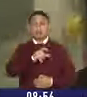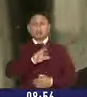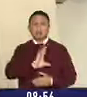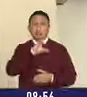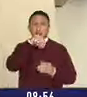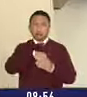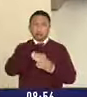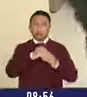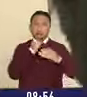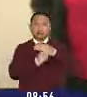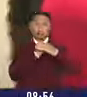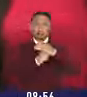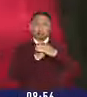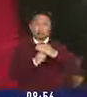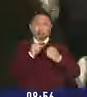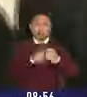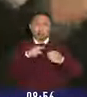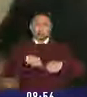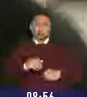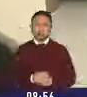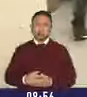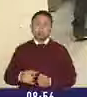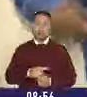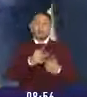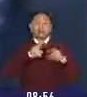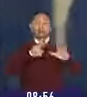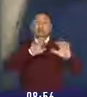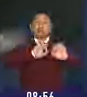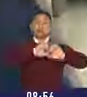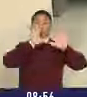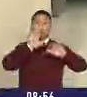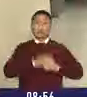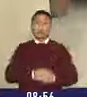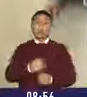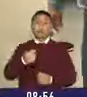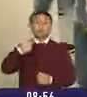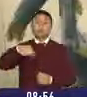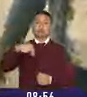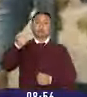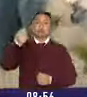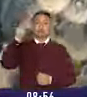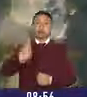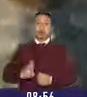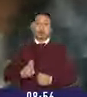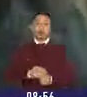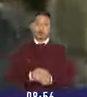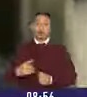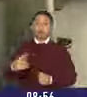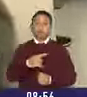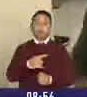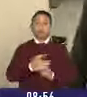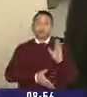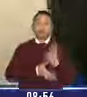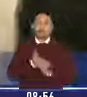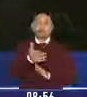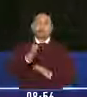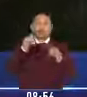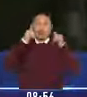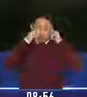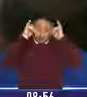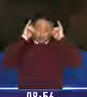abordaron el primer tren del metro de Quito, pasadas las 7 de la mañana en la estación de Quitumbe al sur de la ciudad, con dirección a la estación El